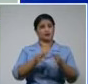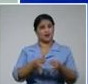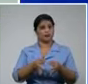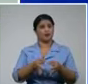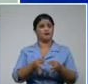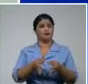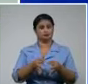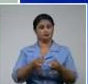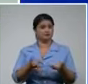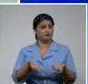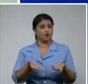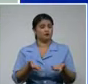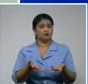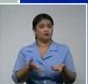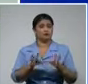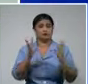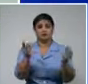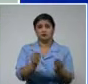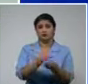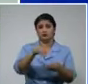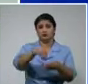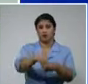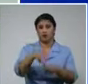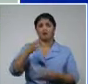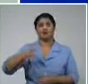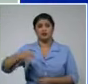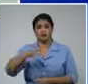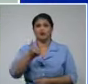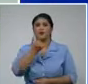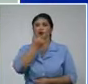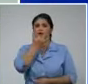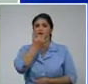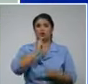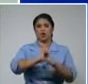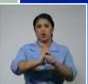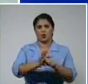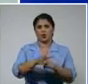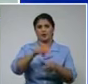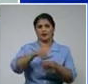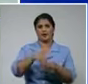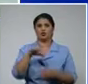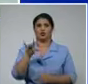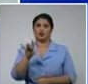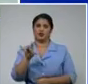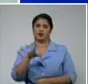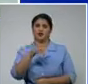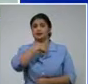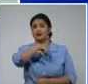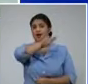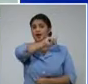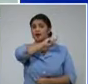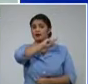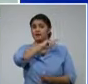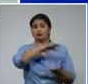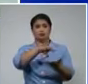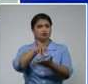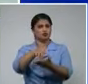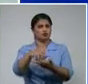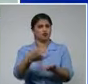una afectación de sus 15 municipios. Ayer, en cuanto a casos autóctonos, el mayor número en el Cotorro,